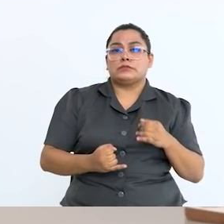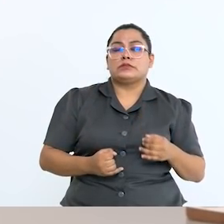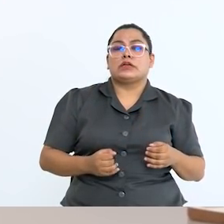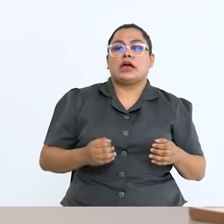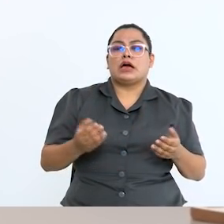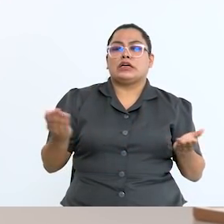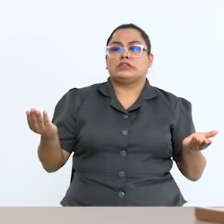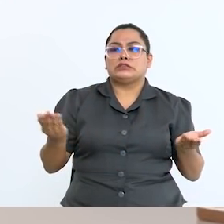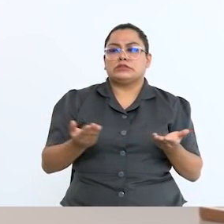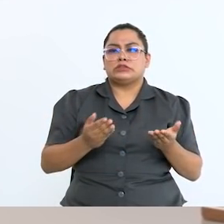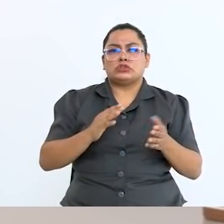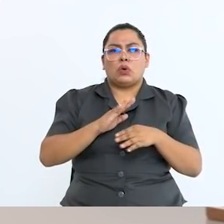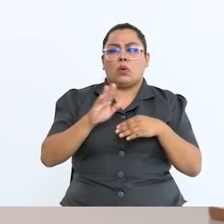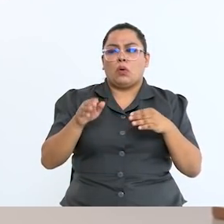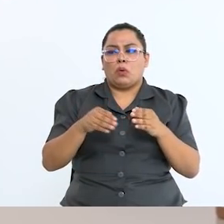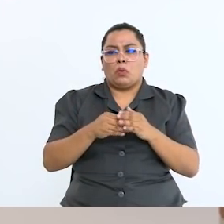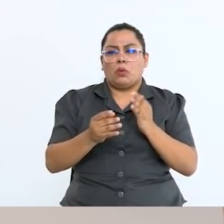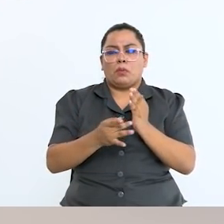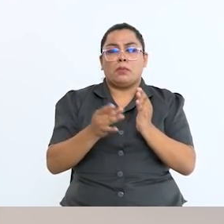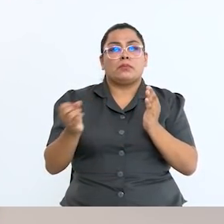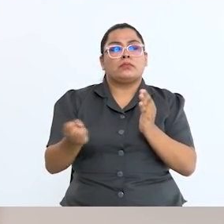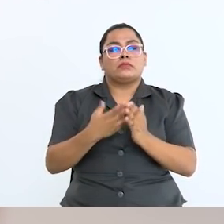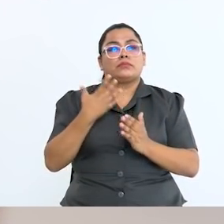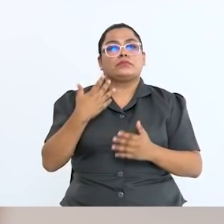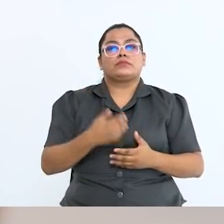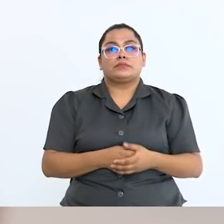fin de formar la ciudadanía digital.